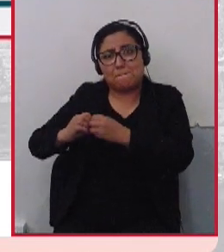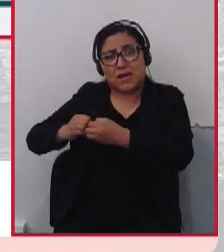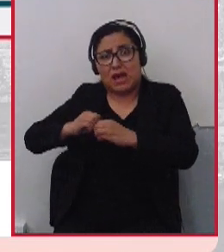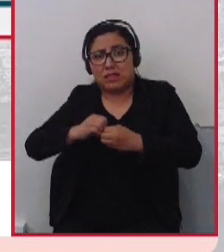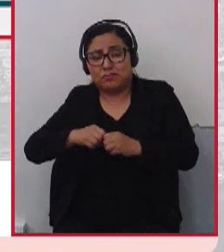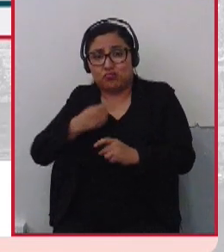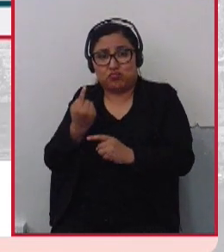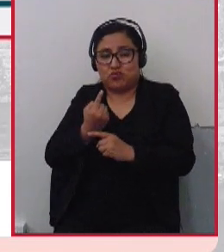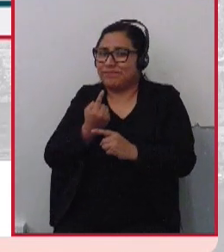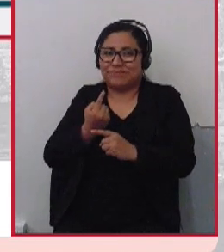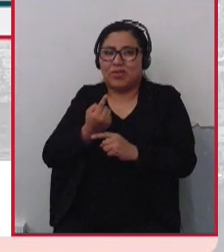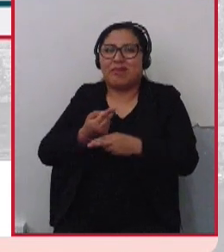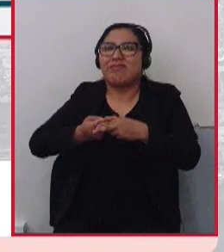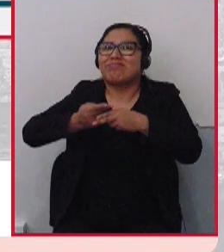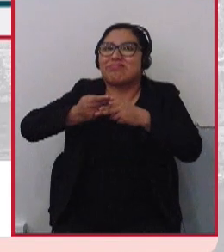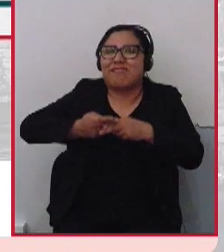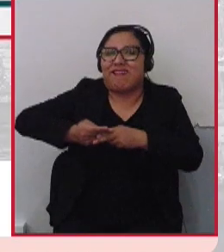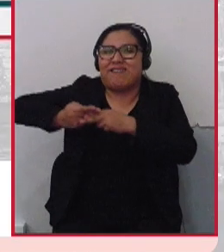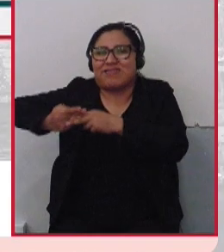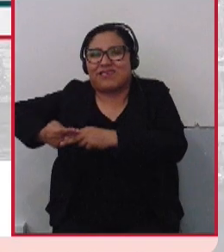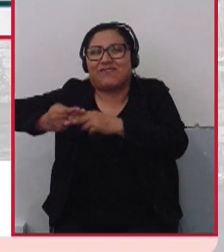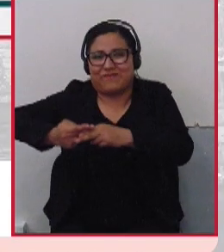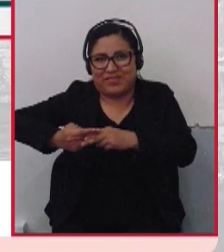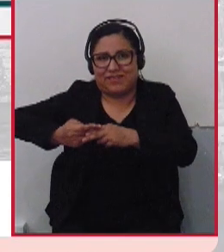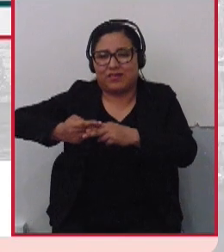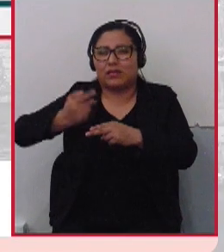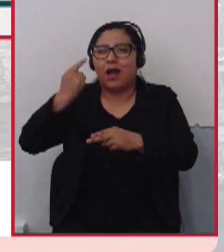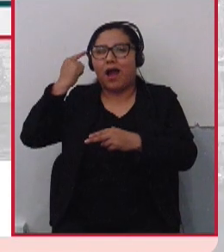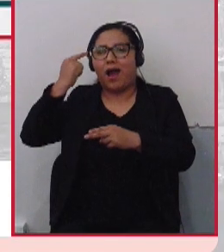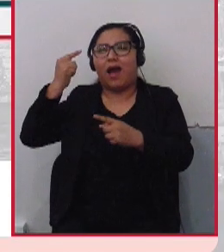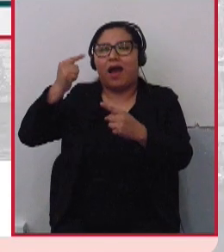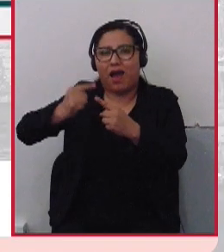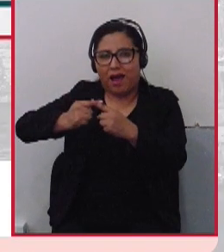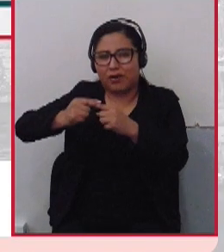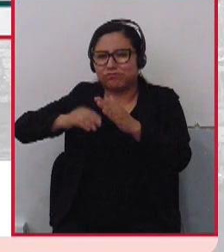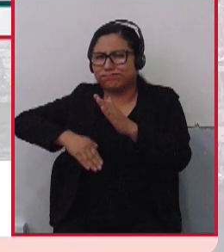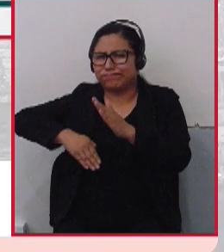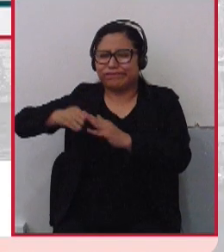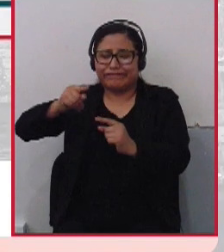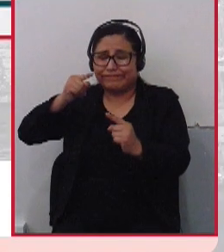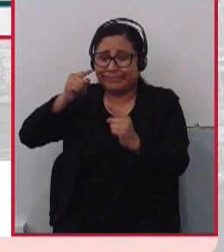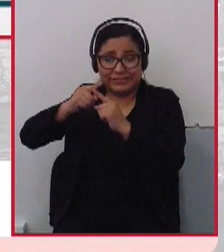y trabajan por gravedad. Entonces, el reto de embancamiento también fue altísimo.